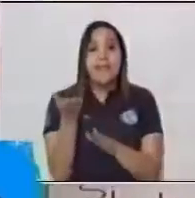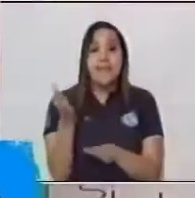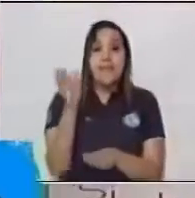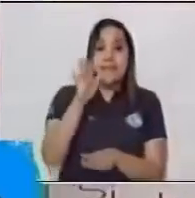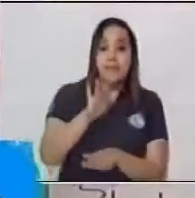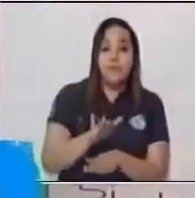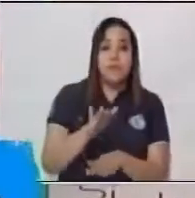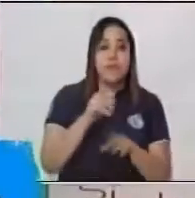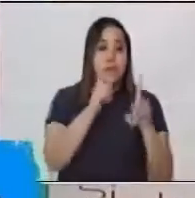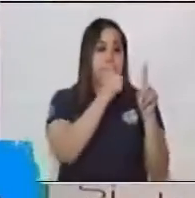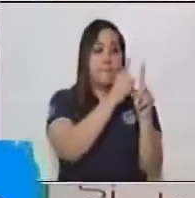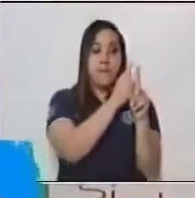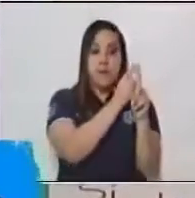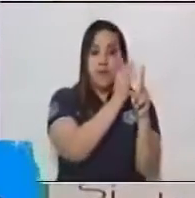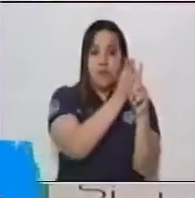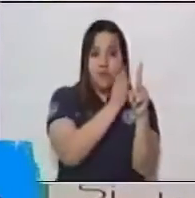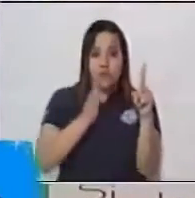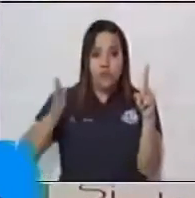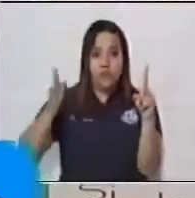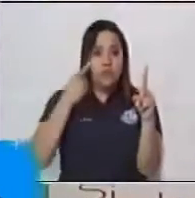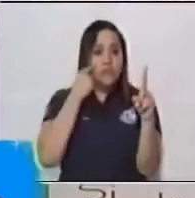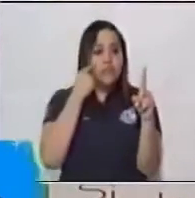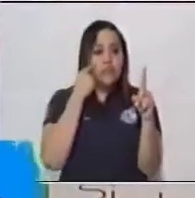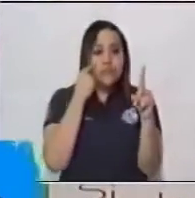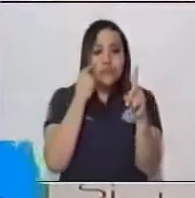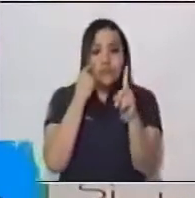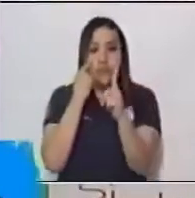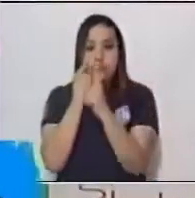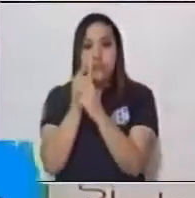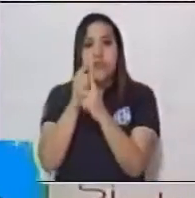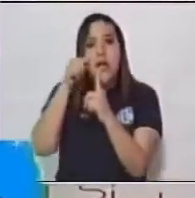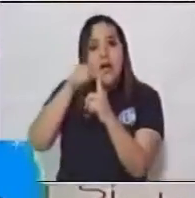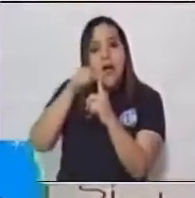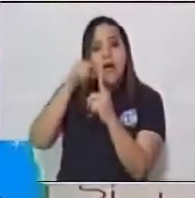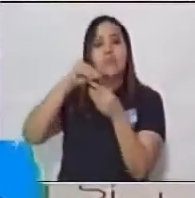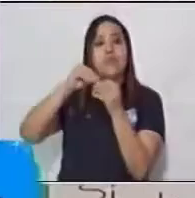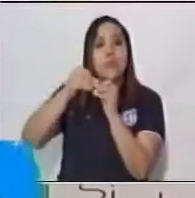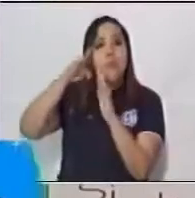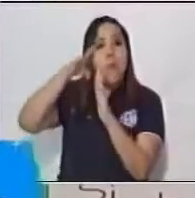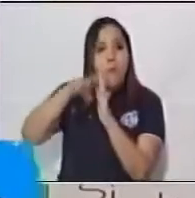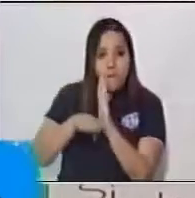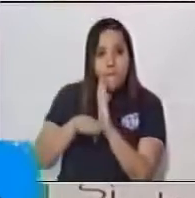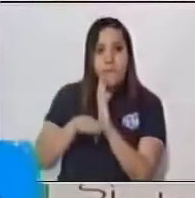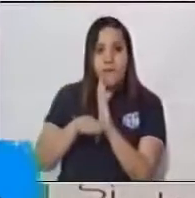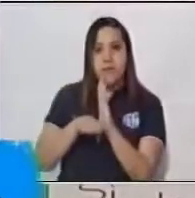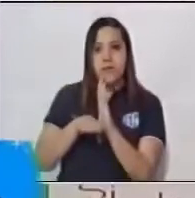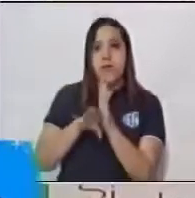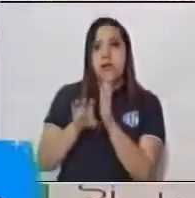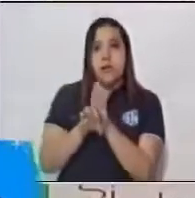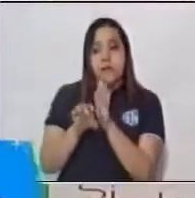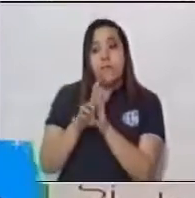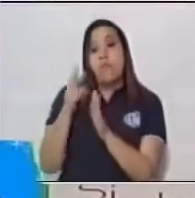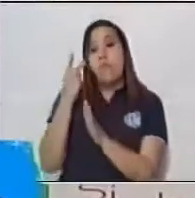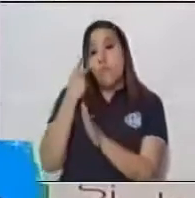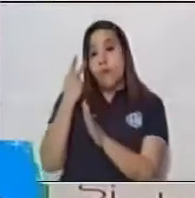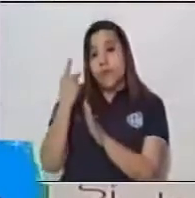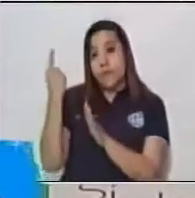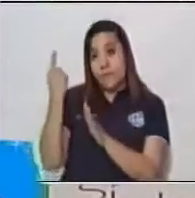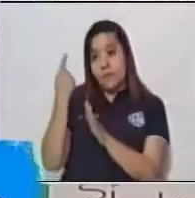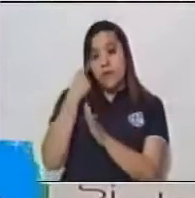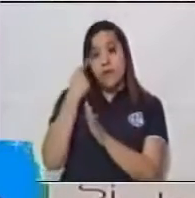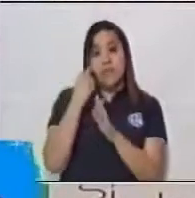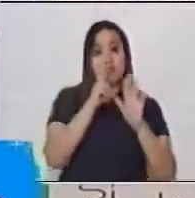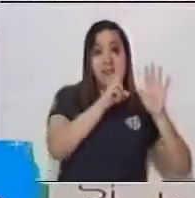primer valor de la serie encontremos un valor menor. En este caso, nuestro primer valor es